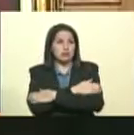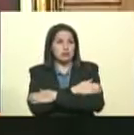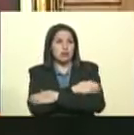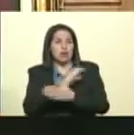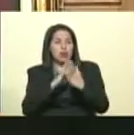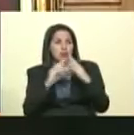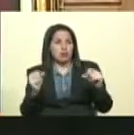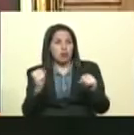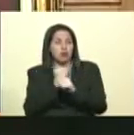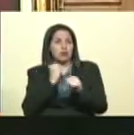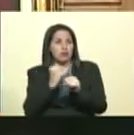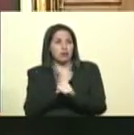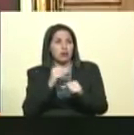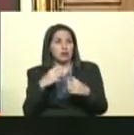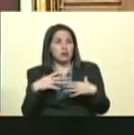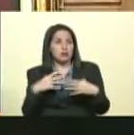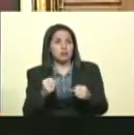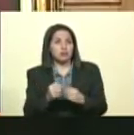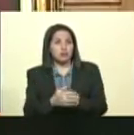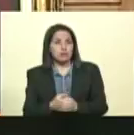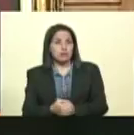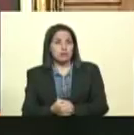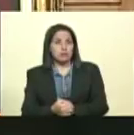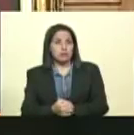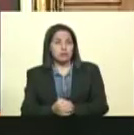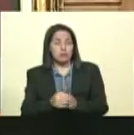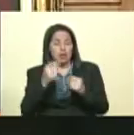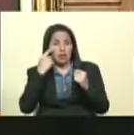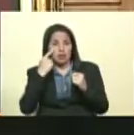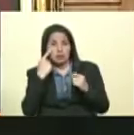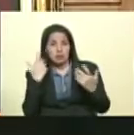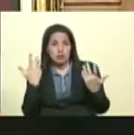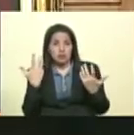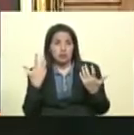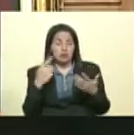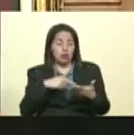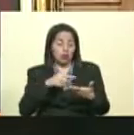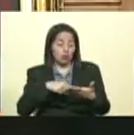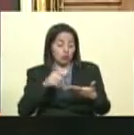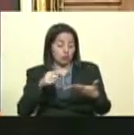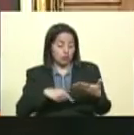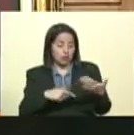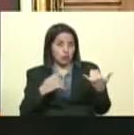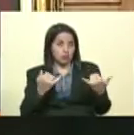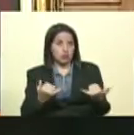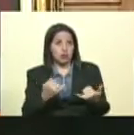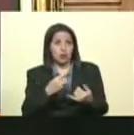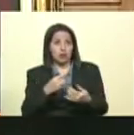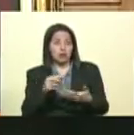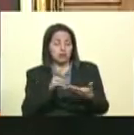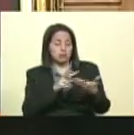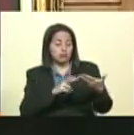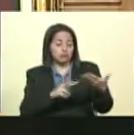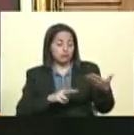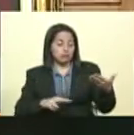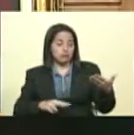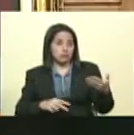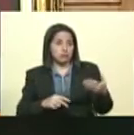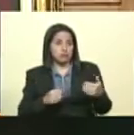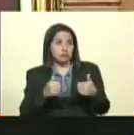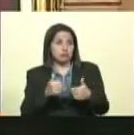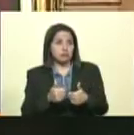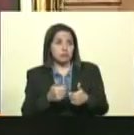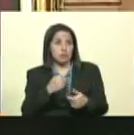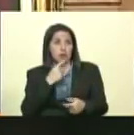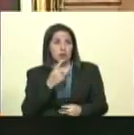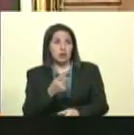salud. Atención, trabajadores de la salud, aquí está el contrato, ya lo vamos a explicar con más detalle. A mí me